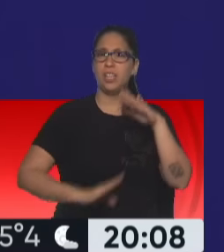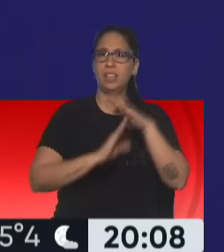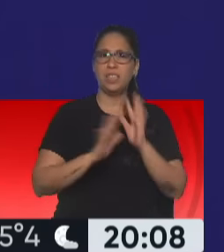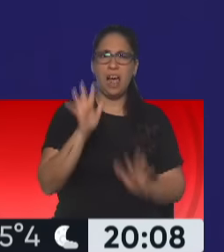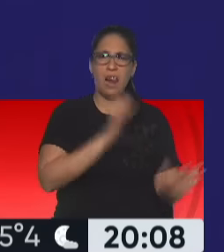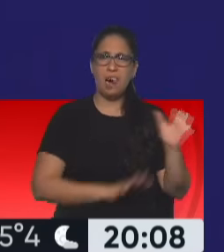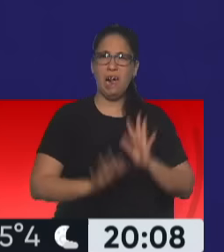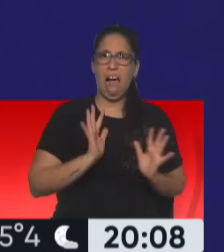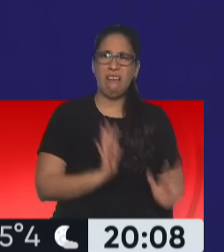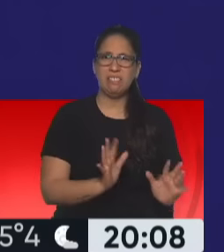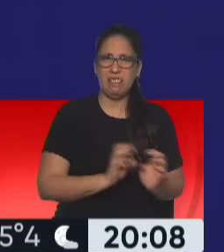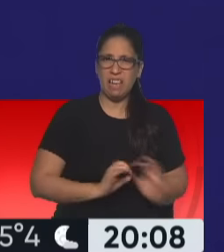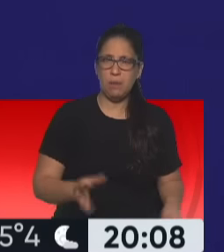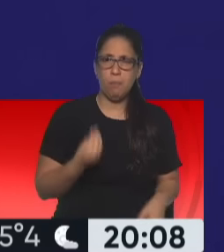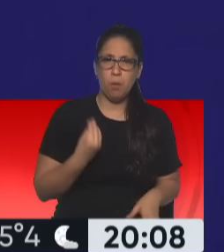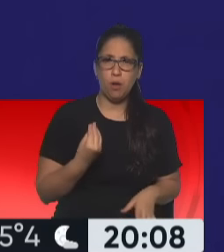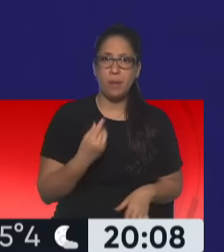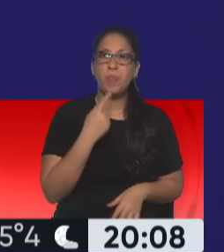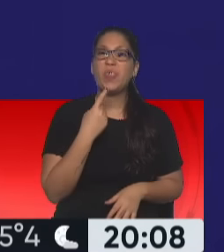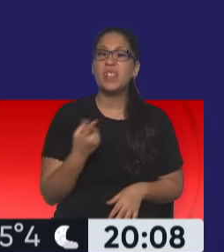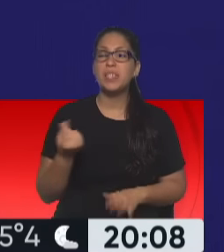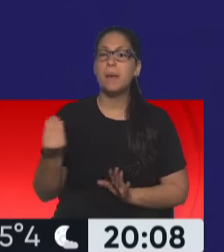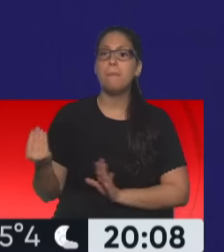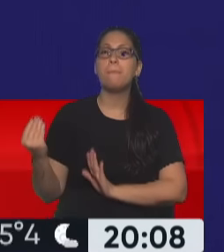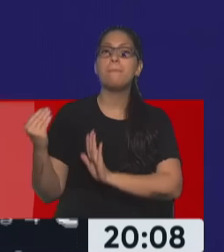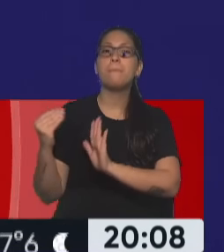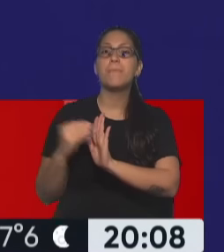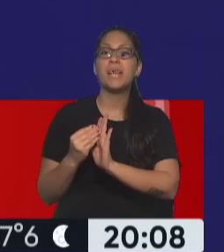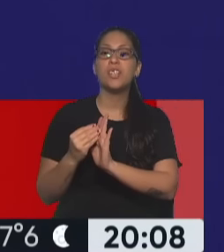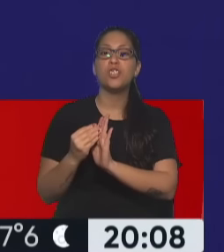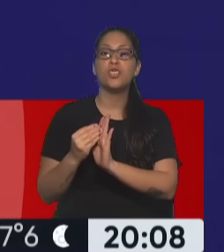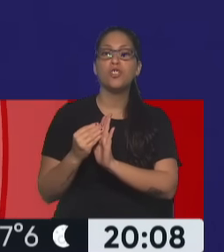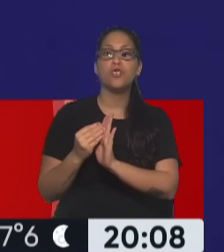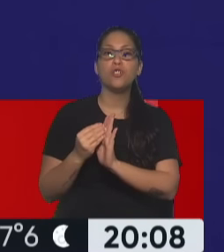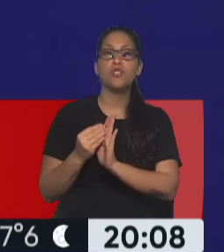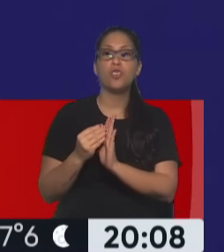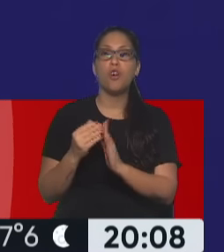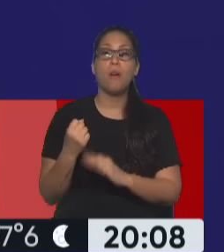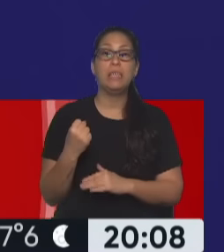estas atrocidades es porque dice que los precios son rígidos a la baja.